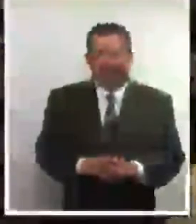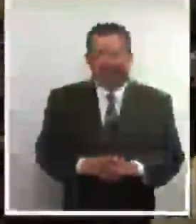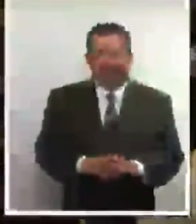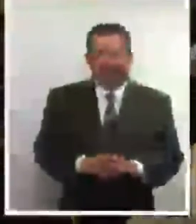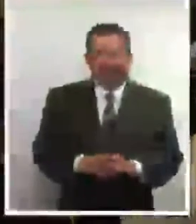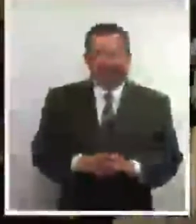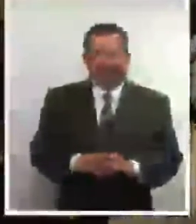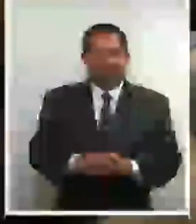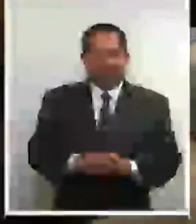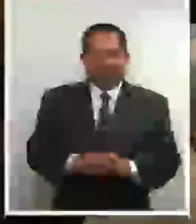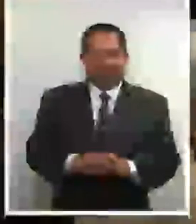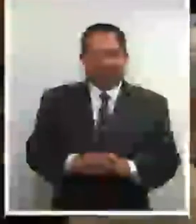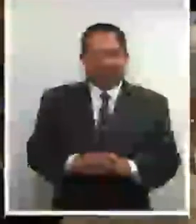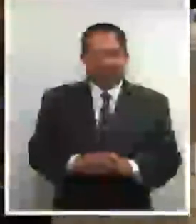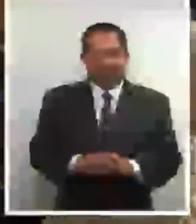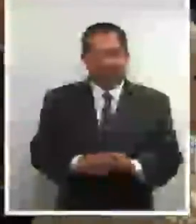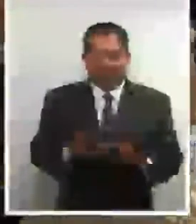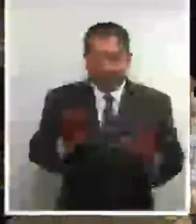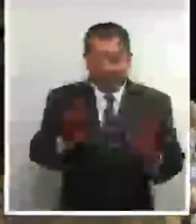Sí,